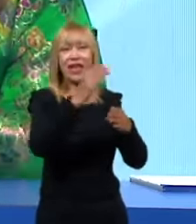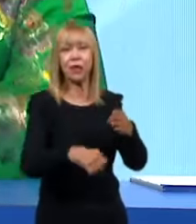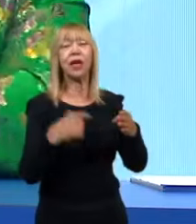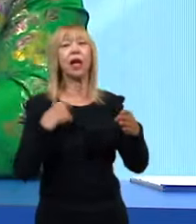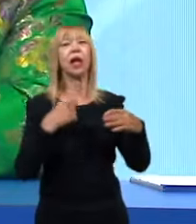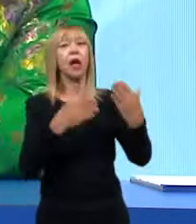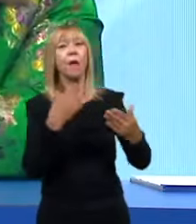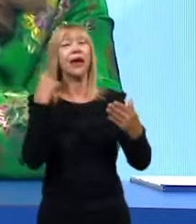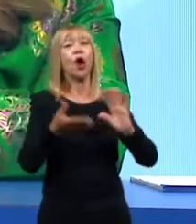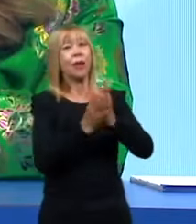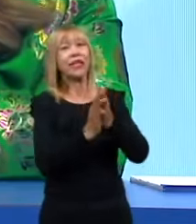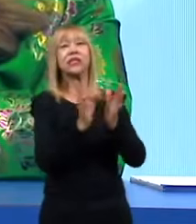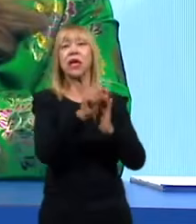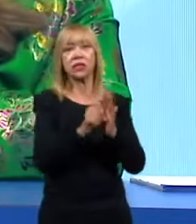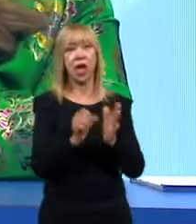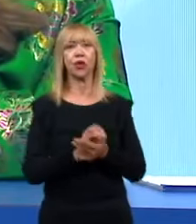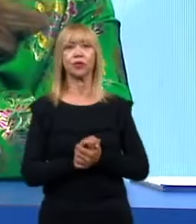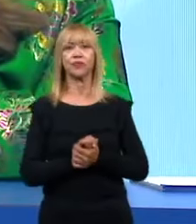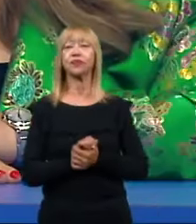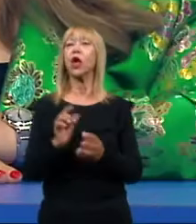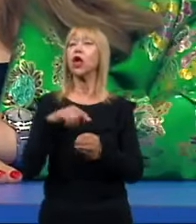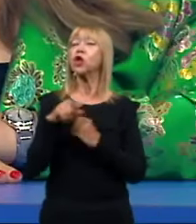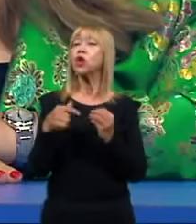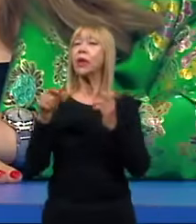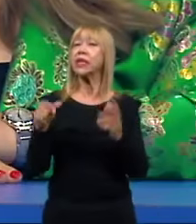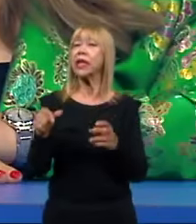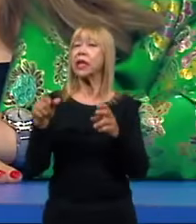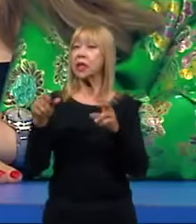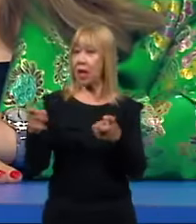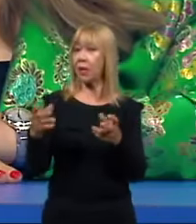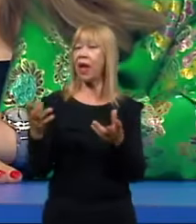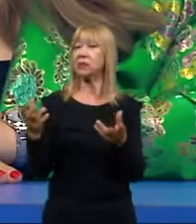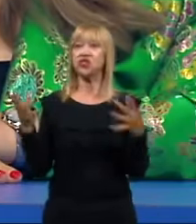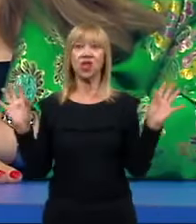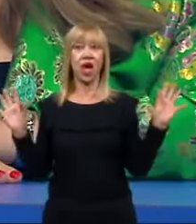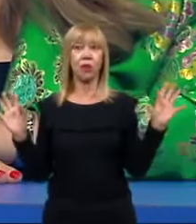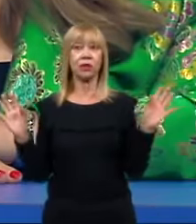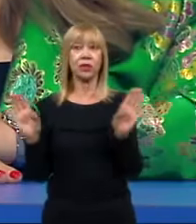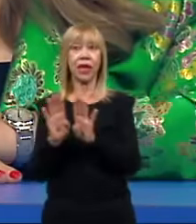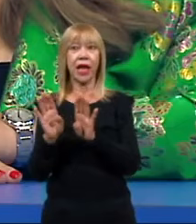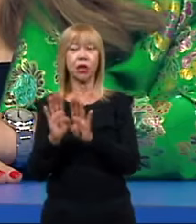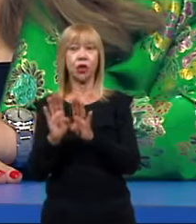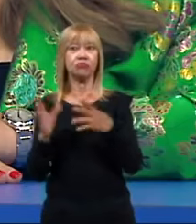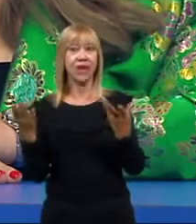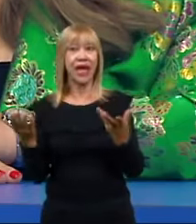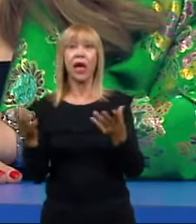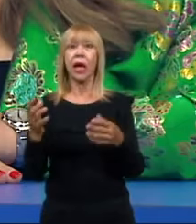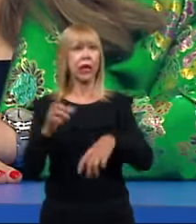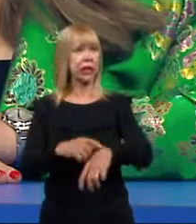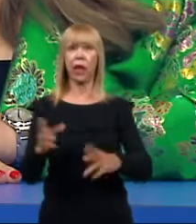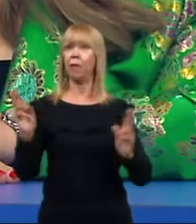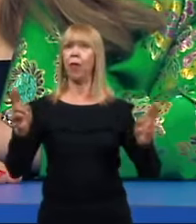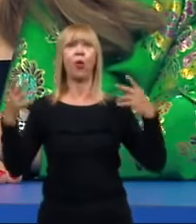los demás territorios para convertirse en Estado. Sobre este particular, pues ya hemos cerrado el ciclo, como vuela el tiempo aquí cuando